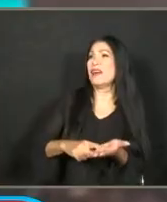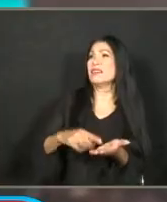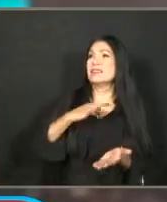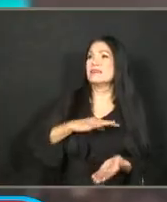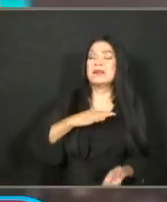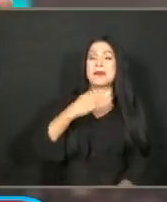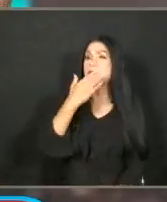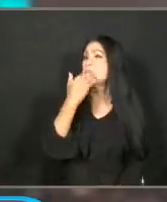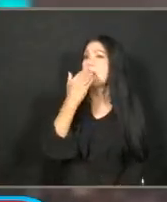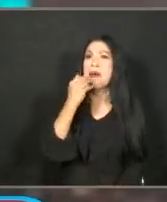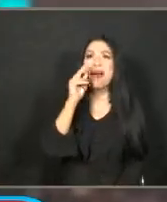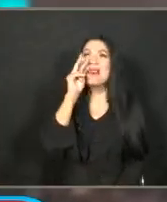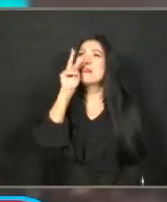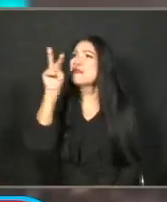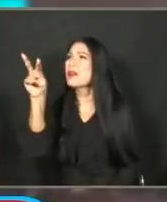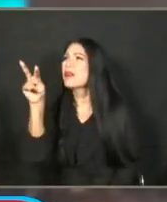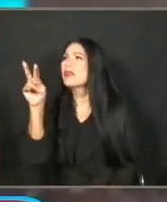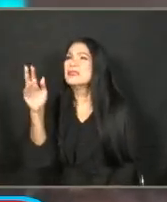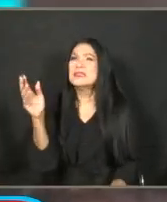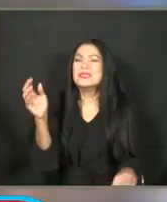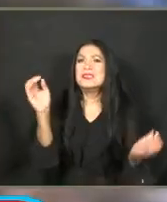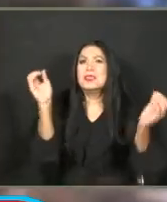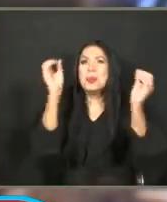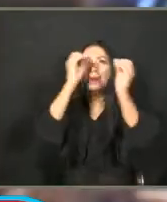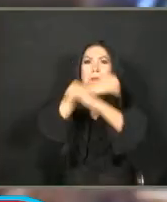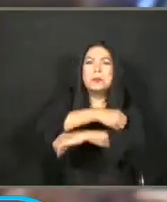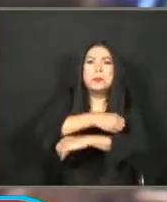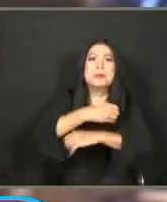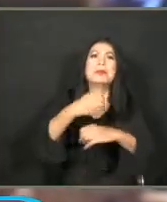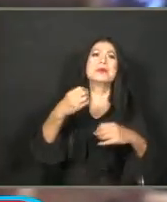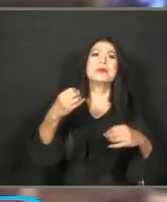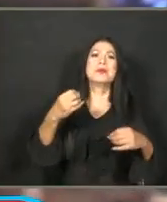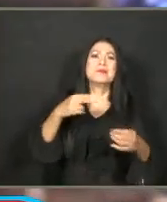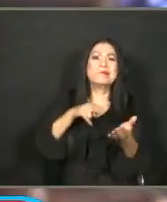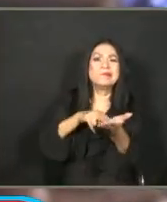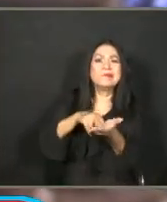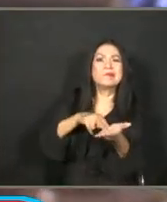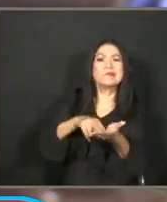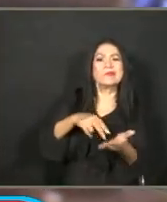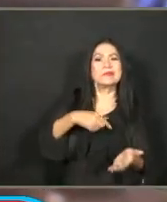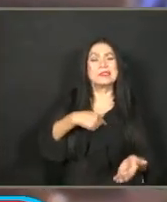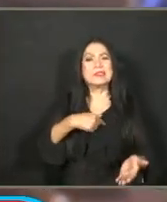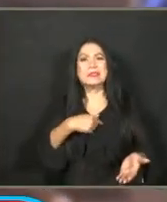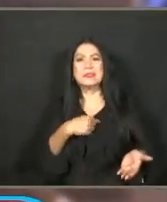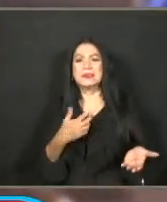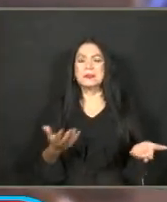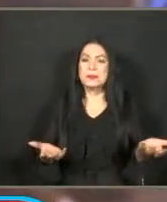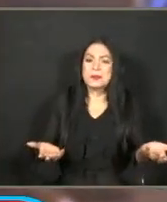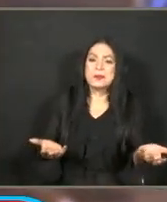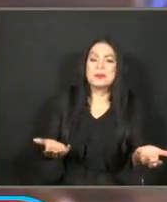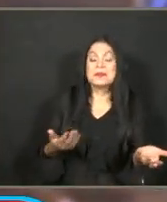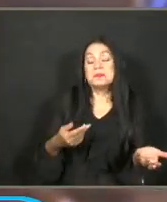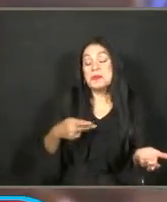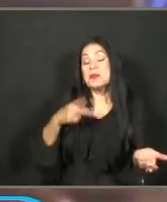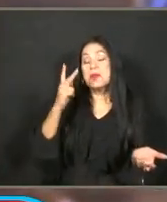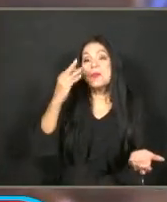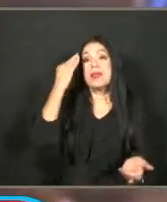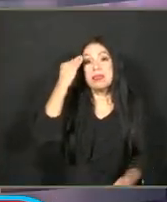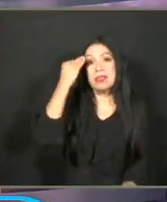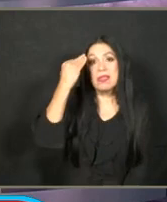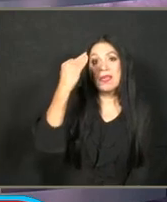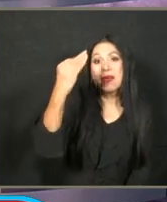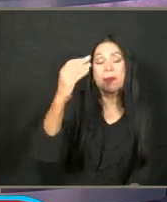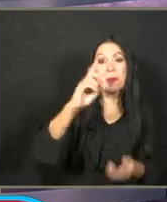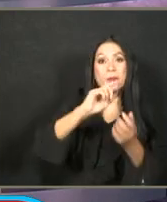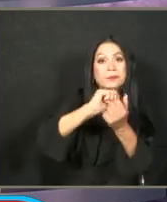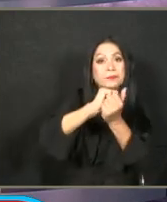todo todo lo miras mal tú mismo pero la vida pasa también y va cerrando la herida sabes que